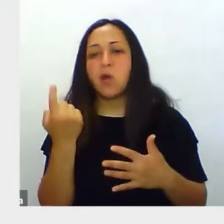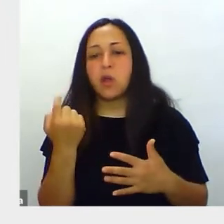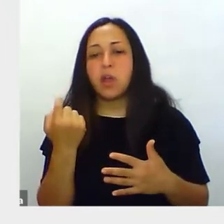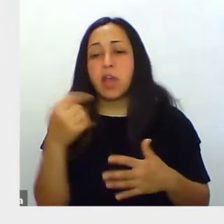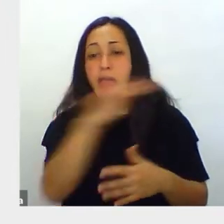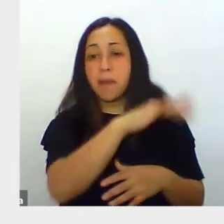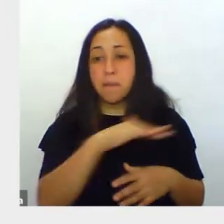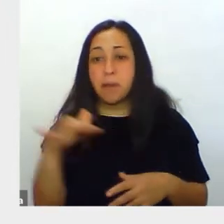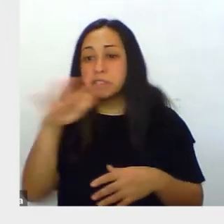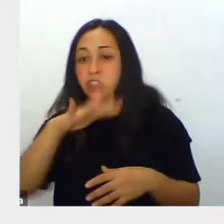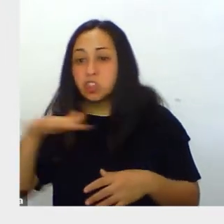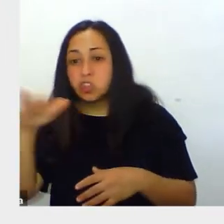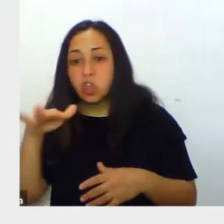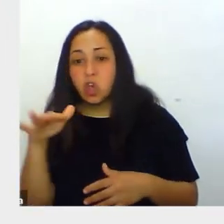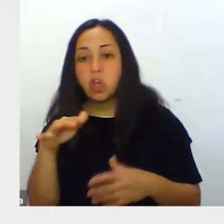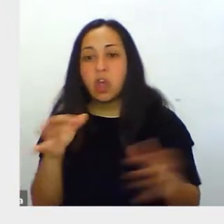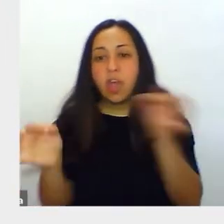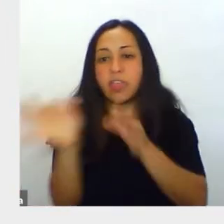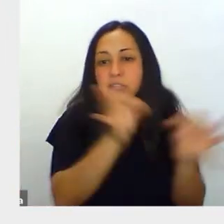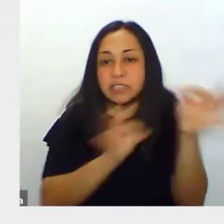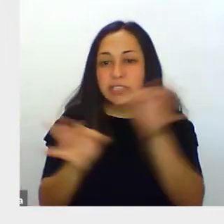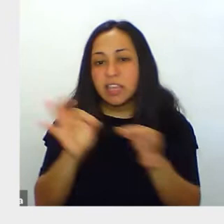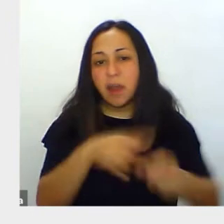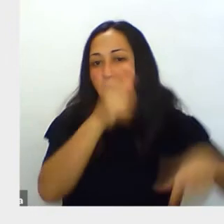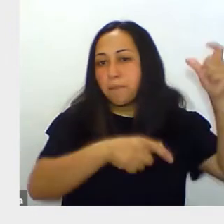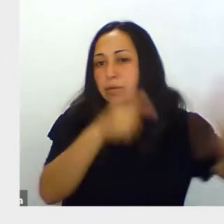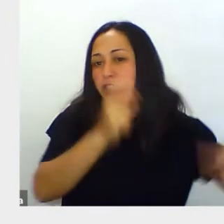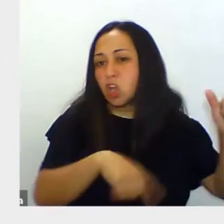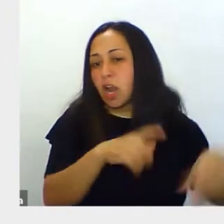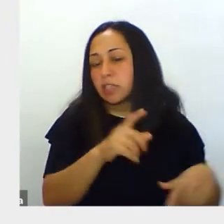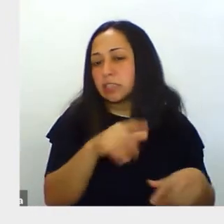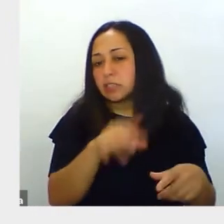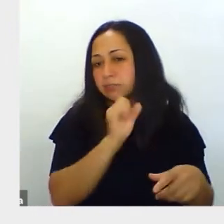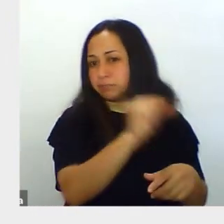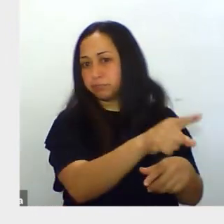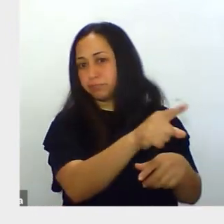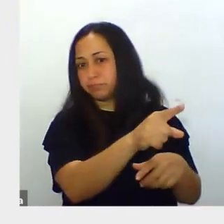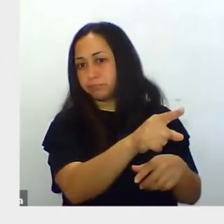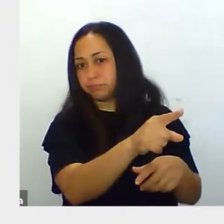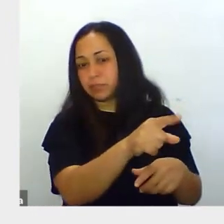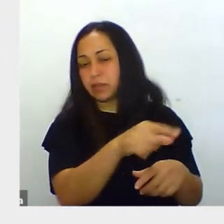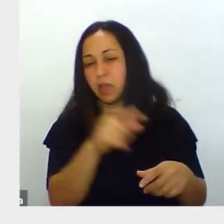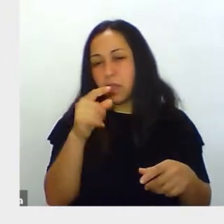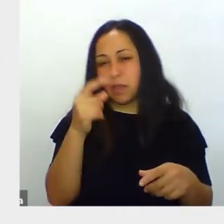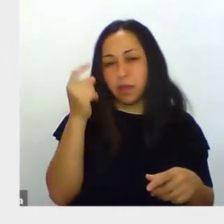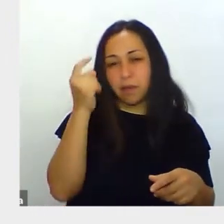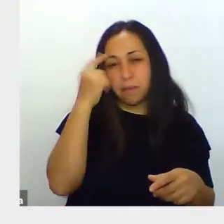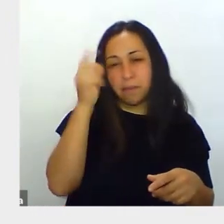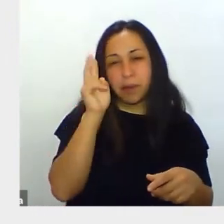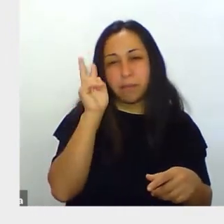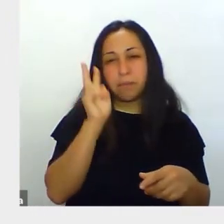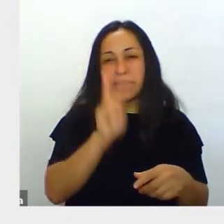estos espacios están diseñados por cierto tipo de personas y están diseñados con cierta perspectiva en mente, y